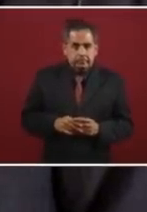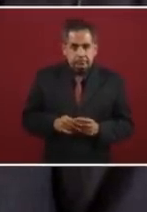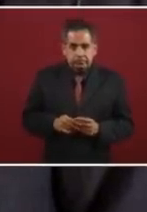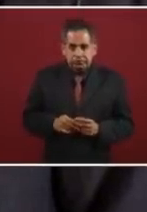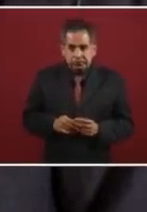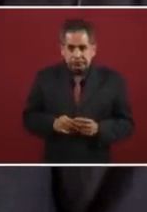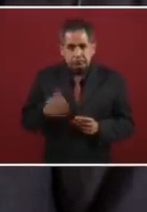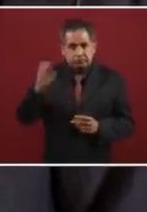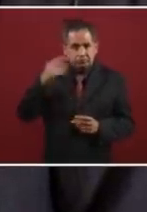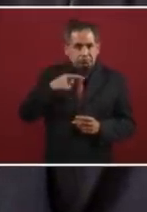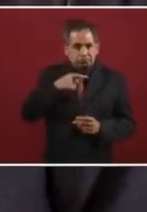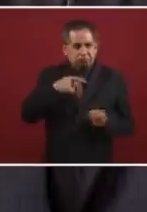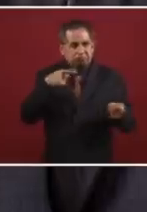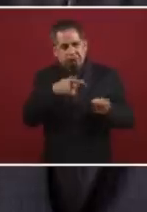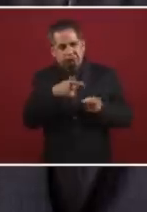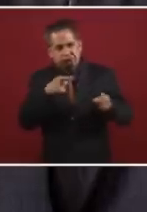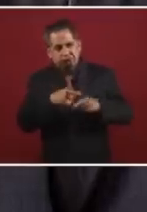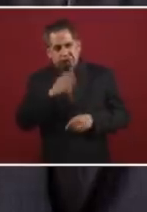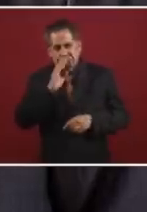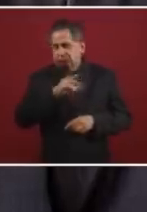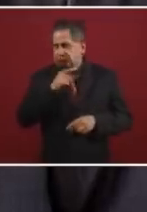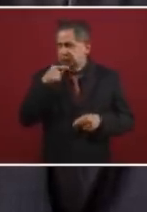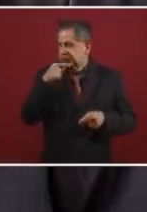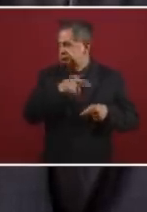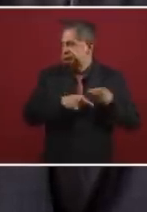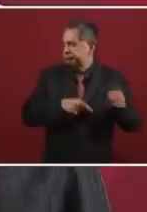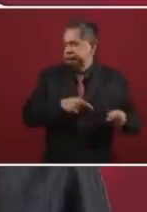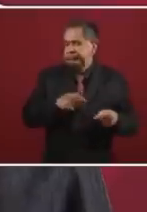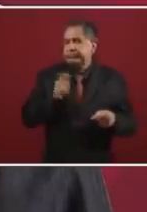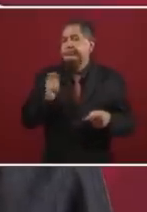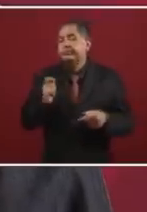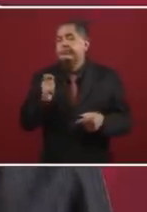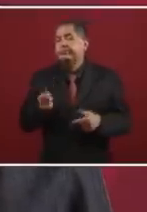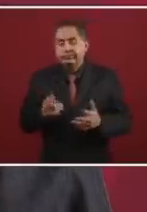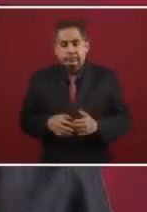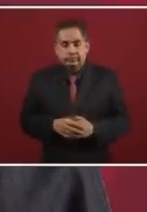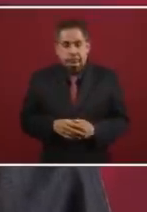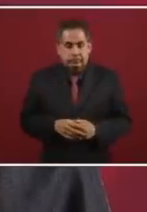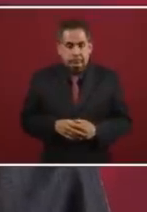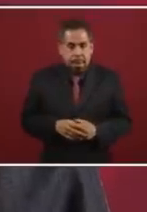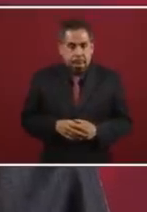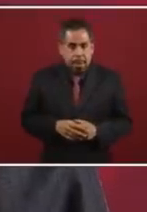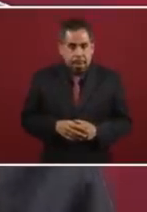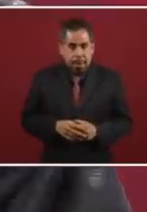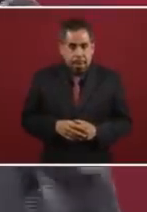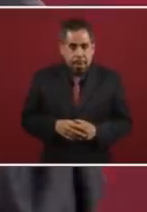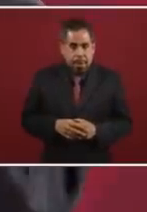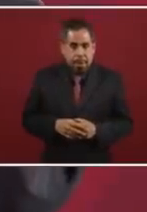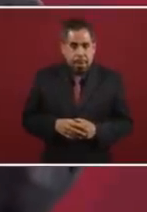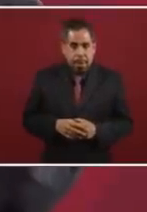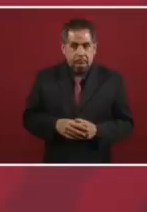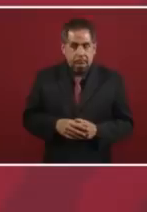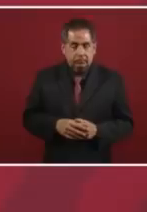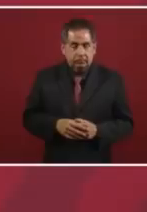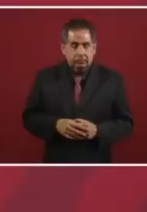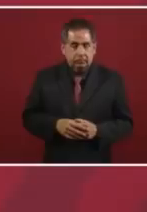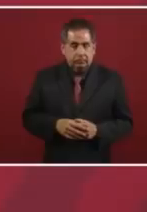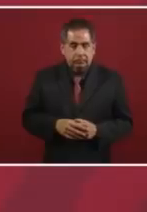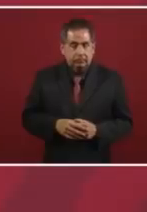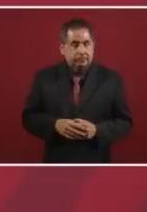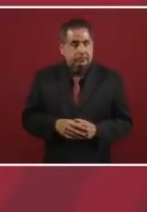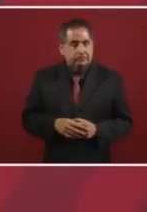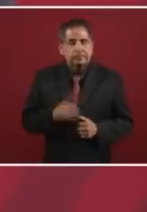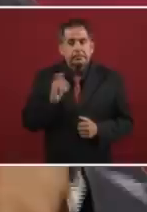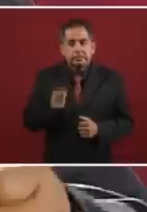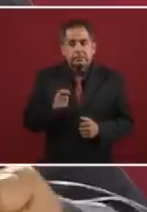juzga y se les insulta fue e el hecho de que